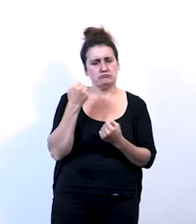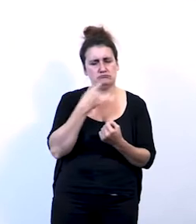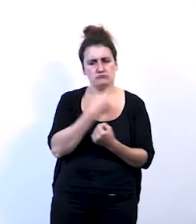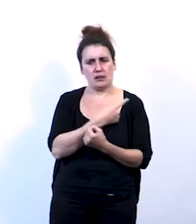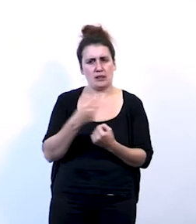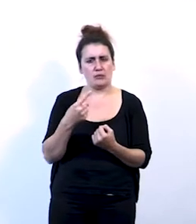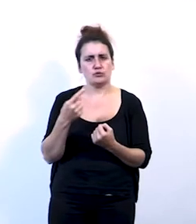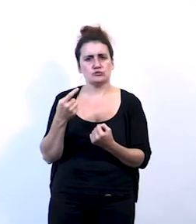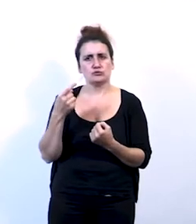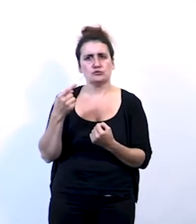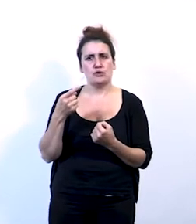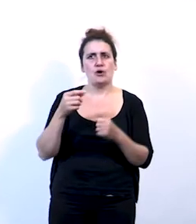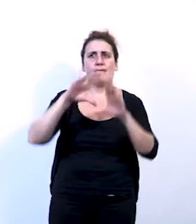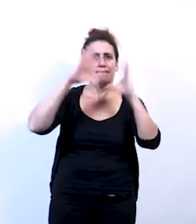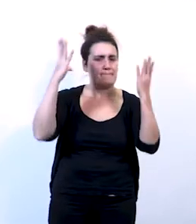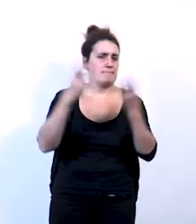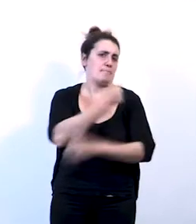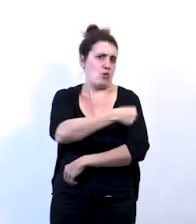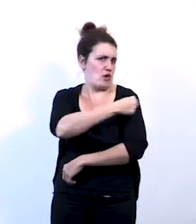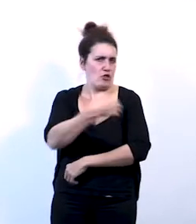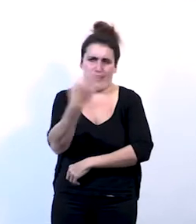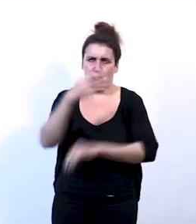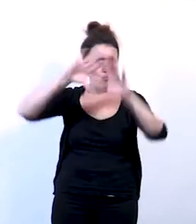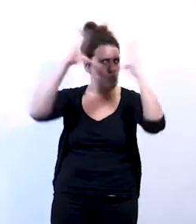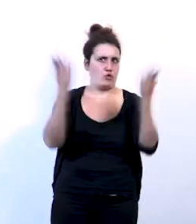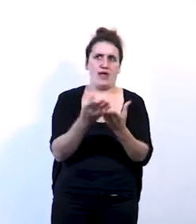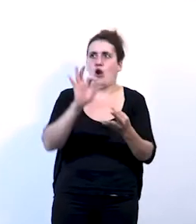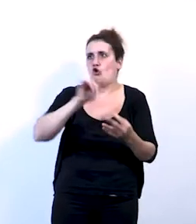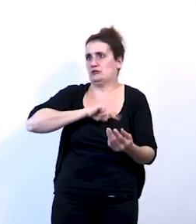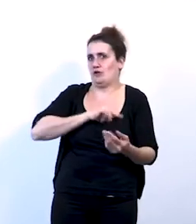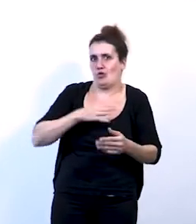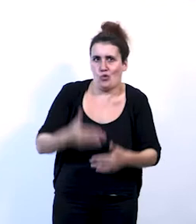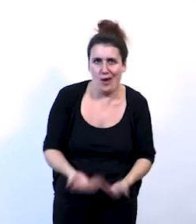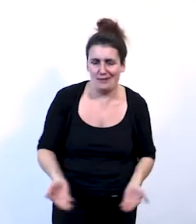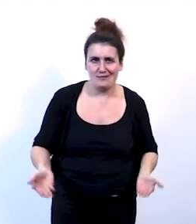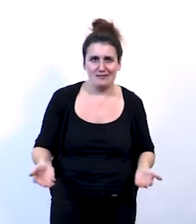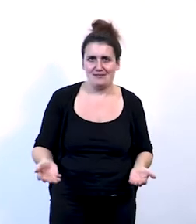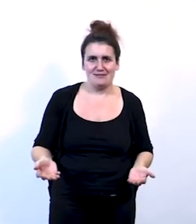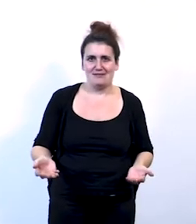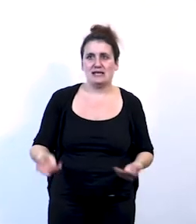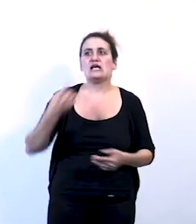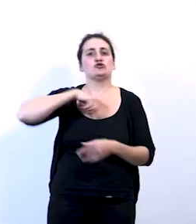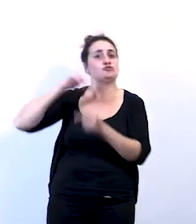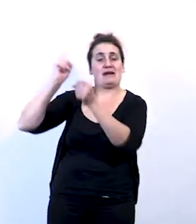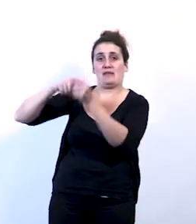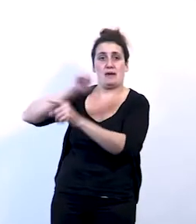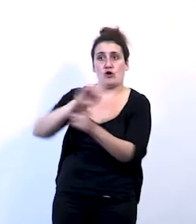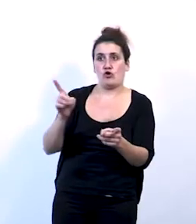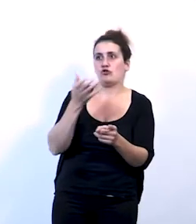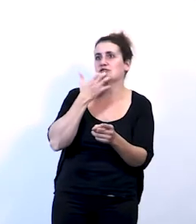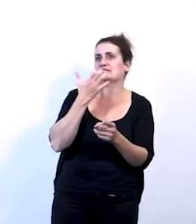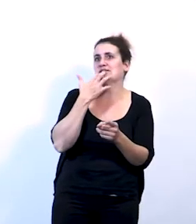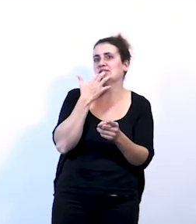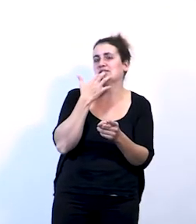es mundial o no tiene ningún sentido y que no vamos a participar, sino de otro